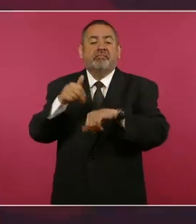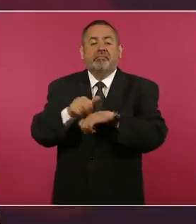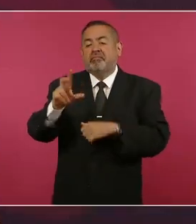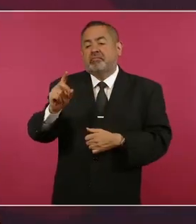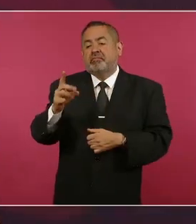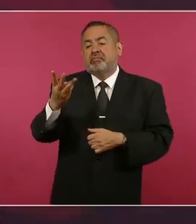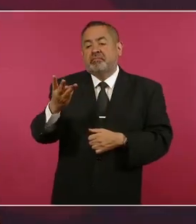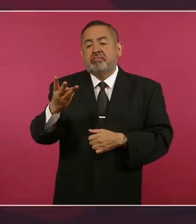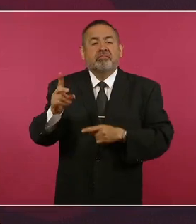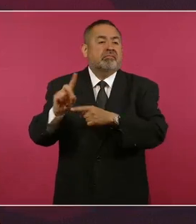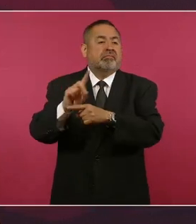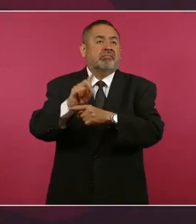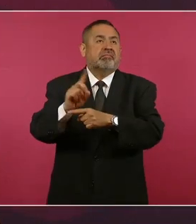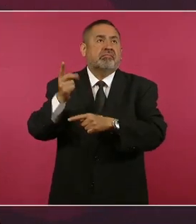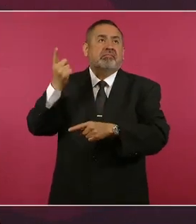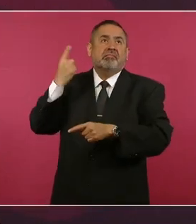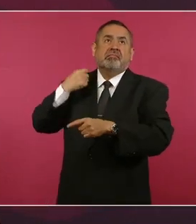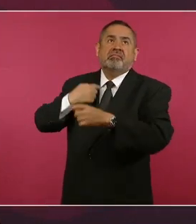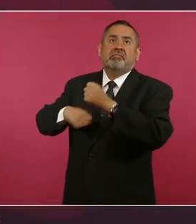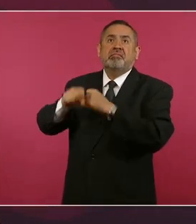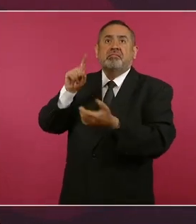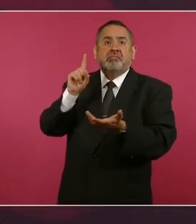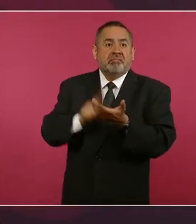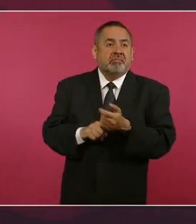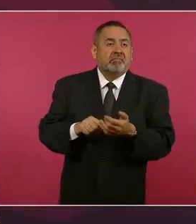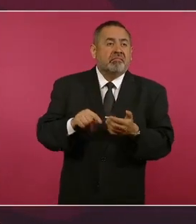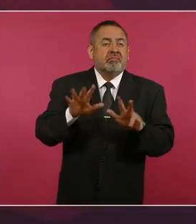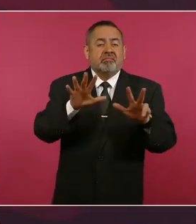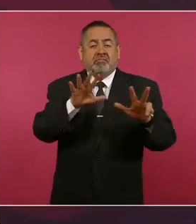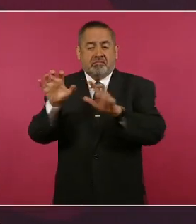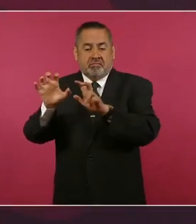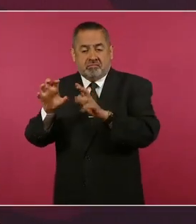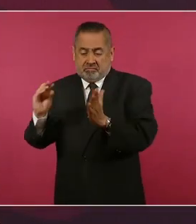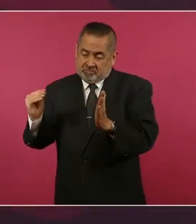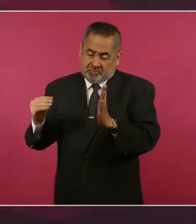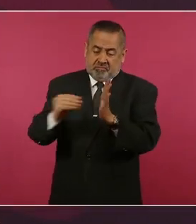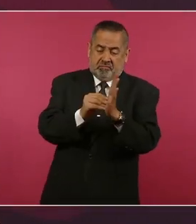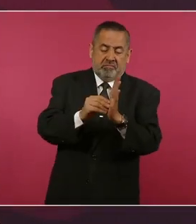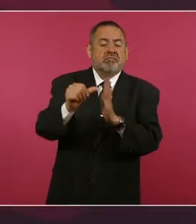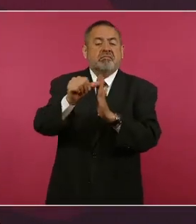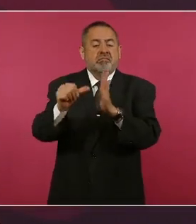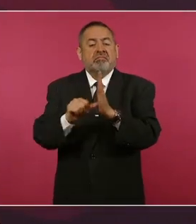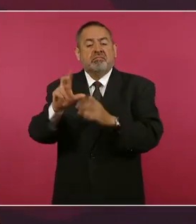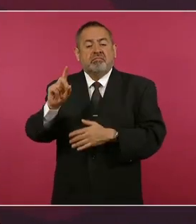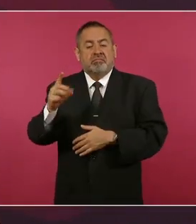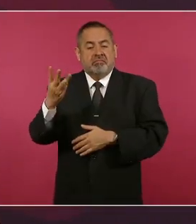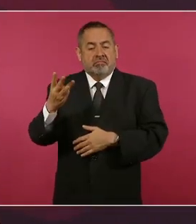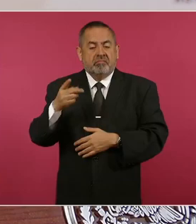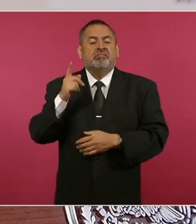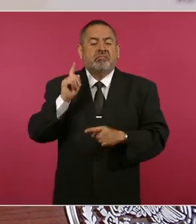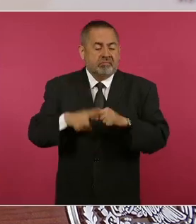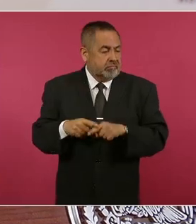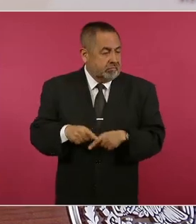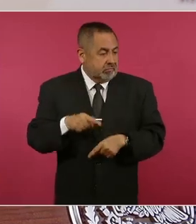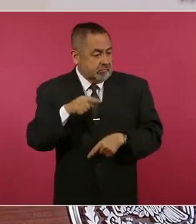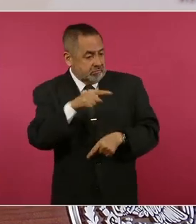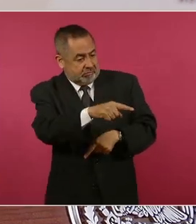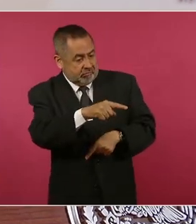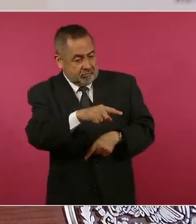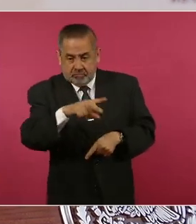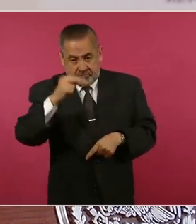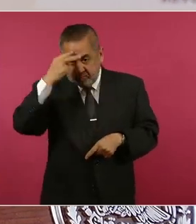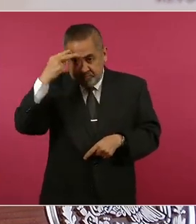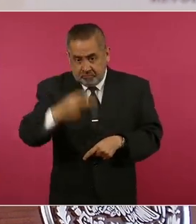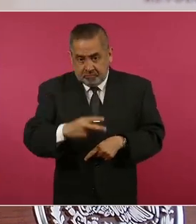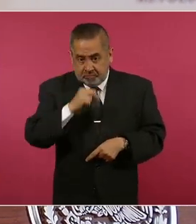Viene desde el siglo XIX. La aplicación del artículo 33, es decir, la expulsión, ¿sí?,